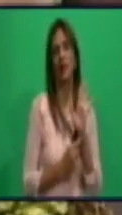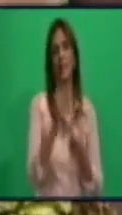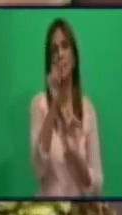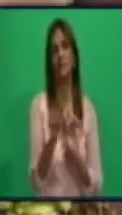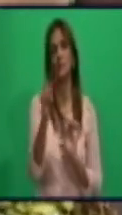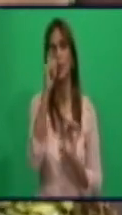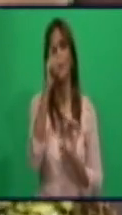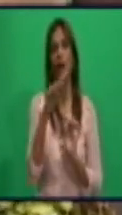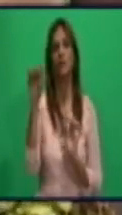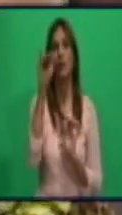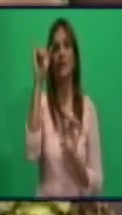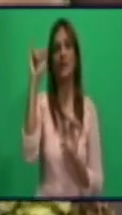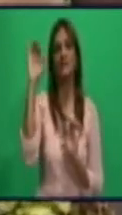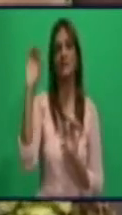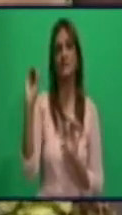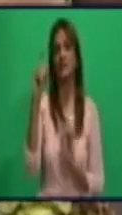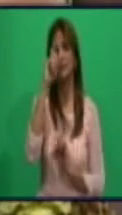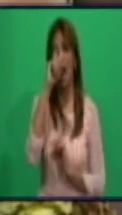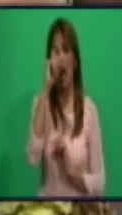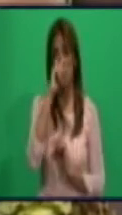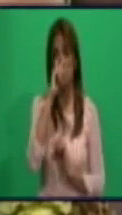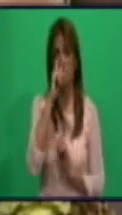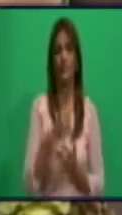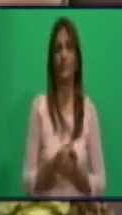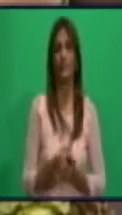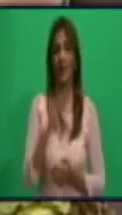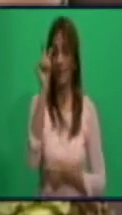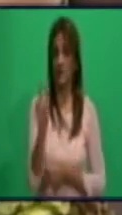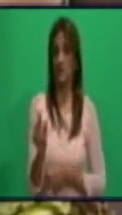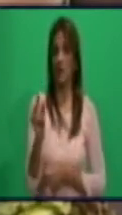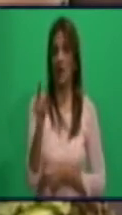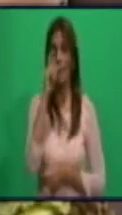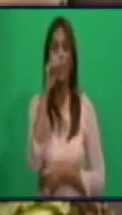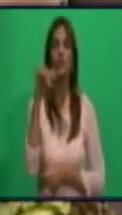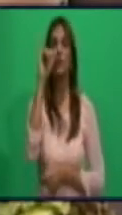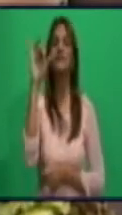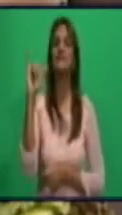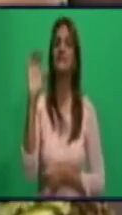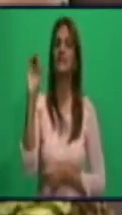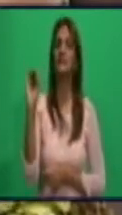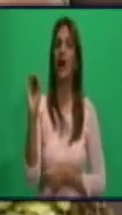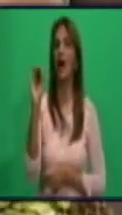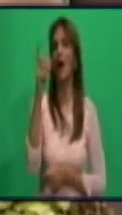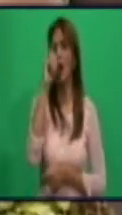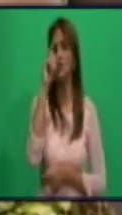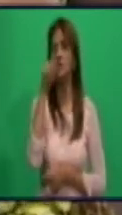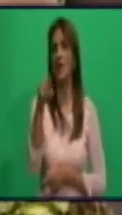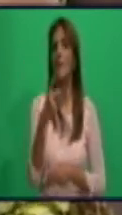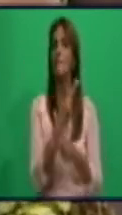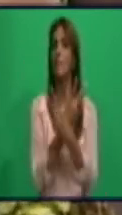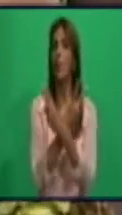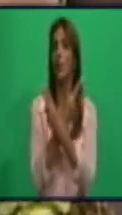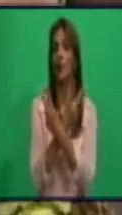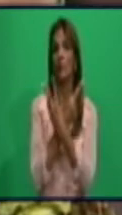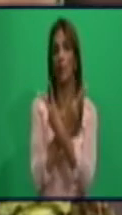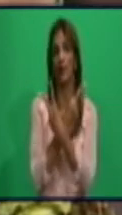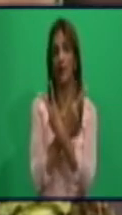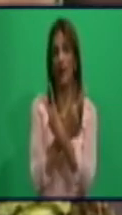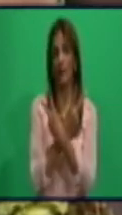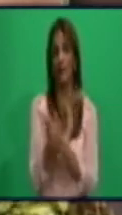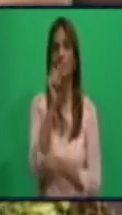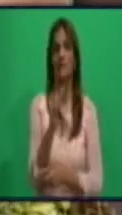que ya la persona mayor de 60 años clasifica como paciente vulnerable. Son personas mayores de